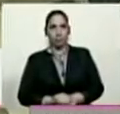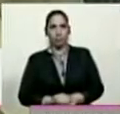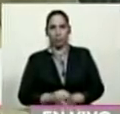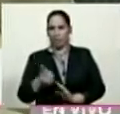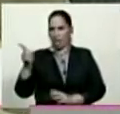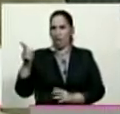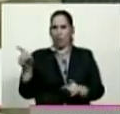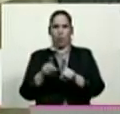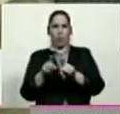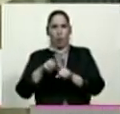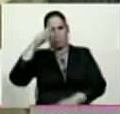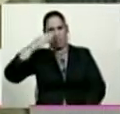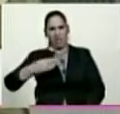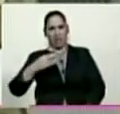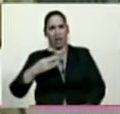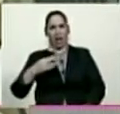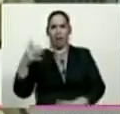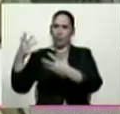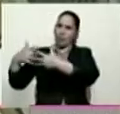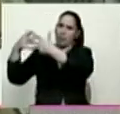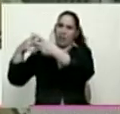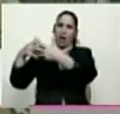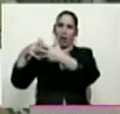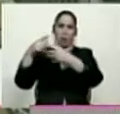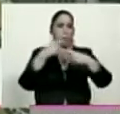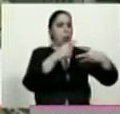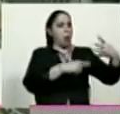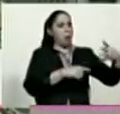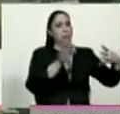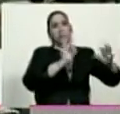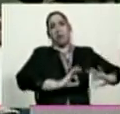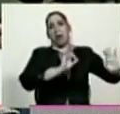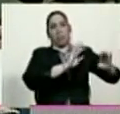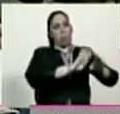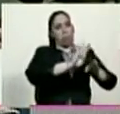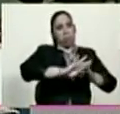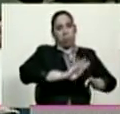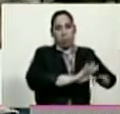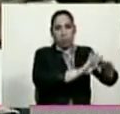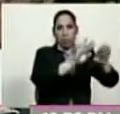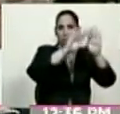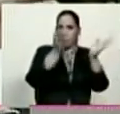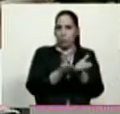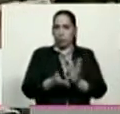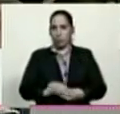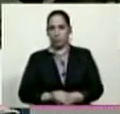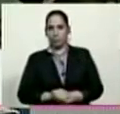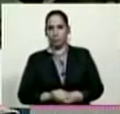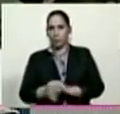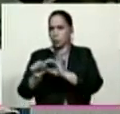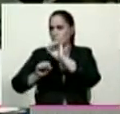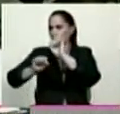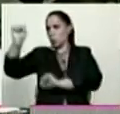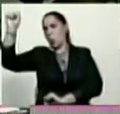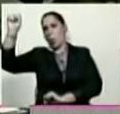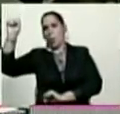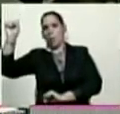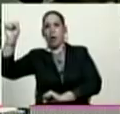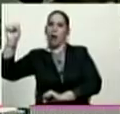Rambo, y los demás son nada en el mundo, así lo consideran. Superman versus el